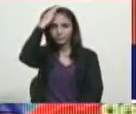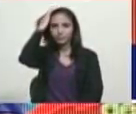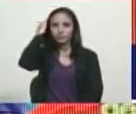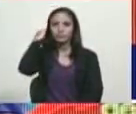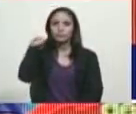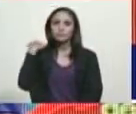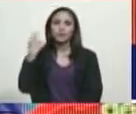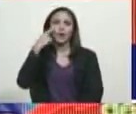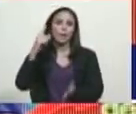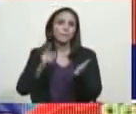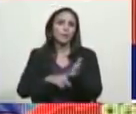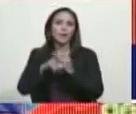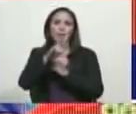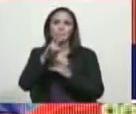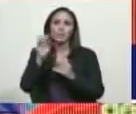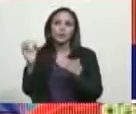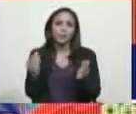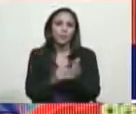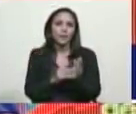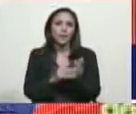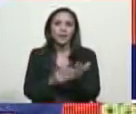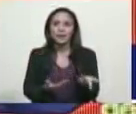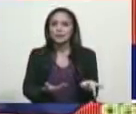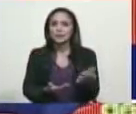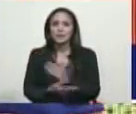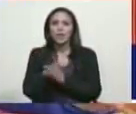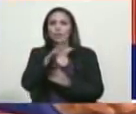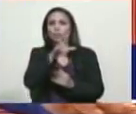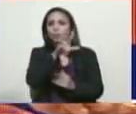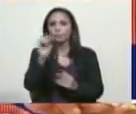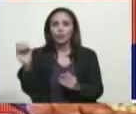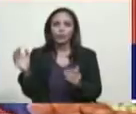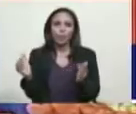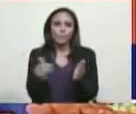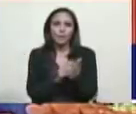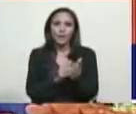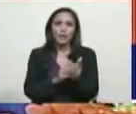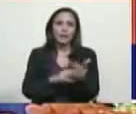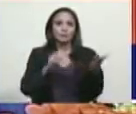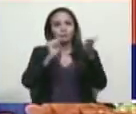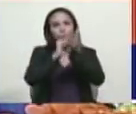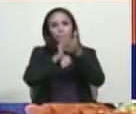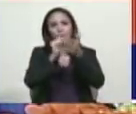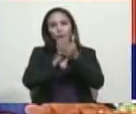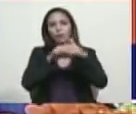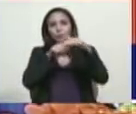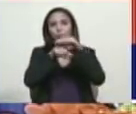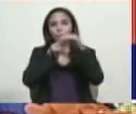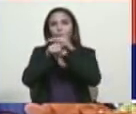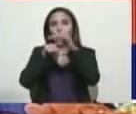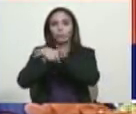por 1.000, 20.000, 100.000, 200.000 compatriotas y tocarles la puerta.